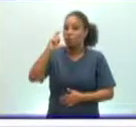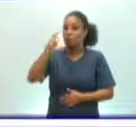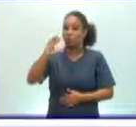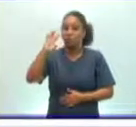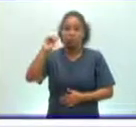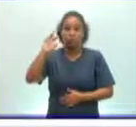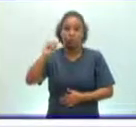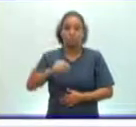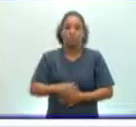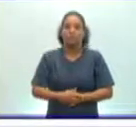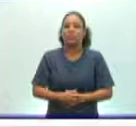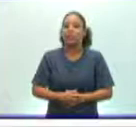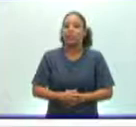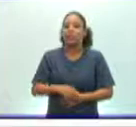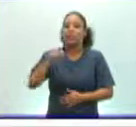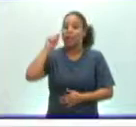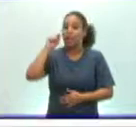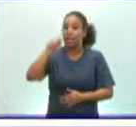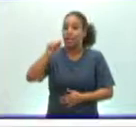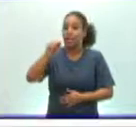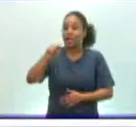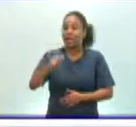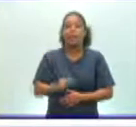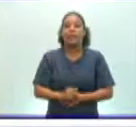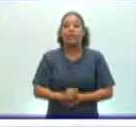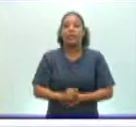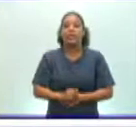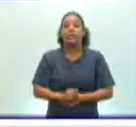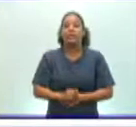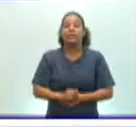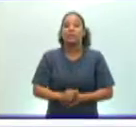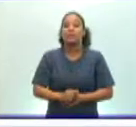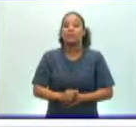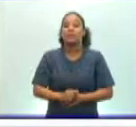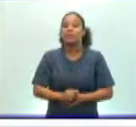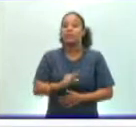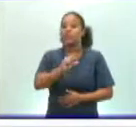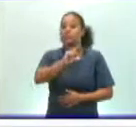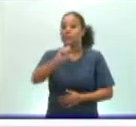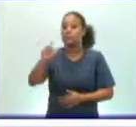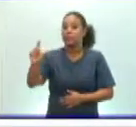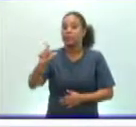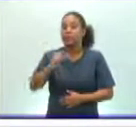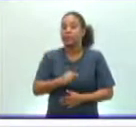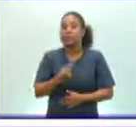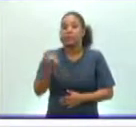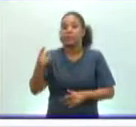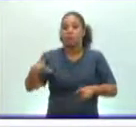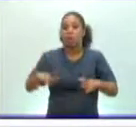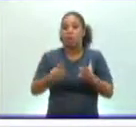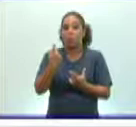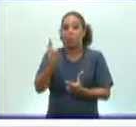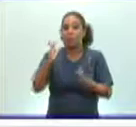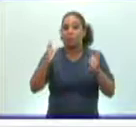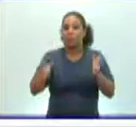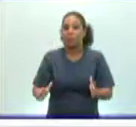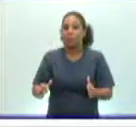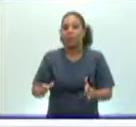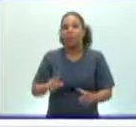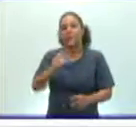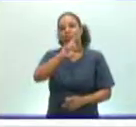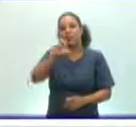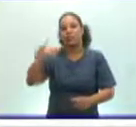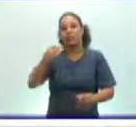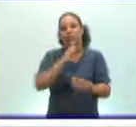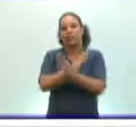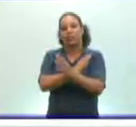dicen que esa proporción se cumple por la primera parte del teorema de las transversales. Vamos a